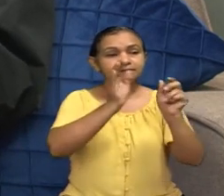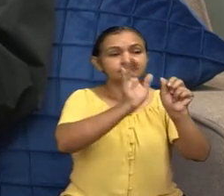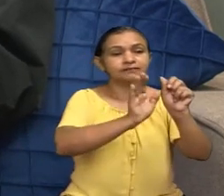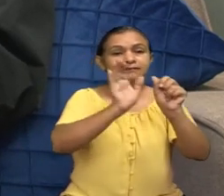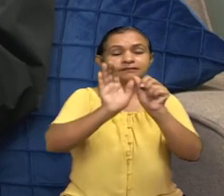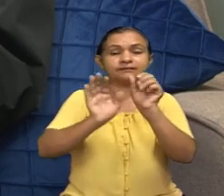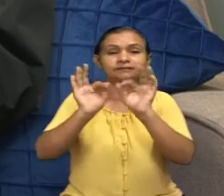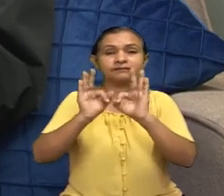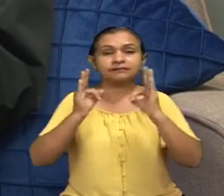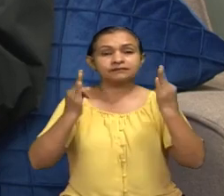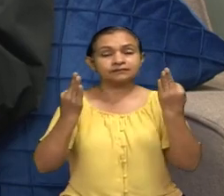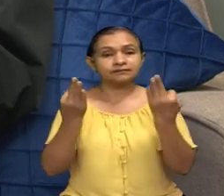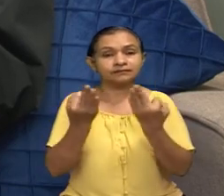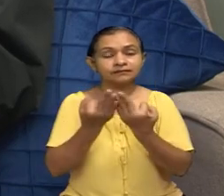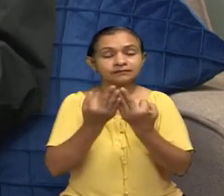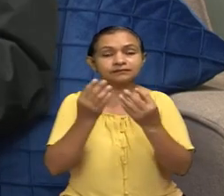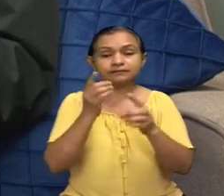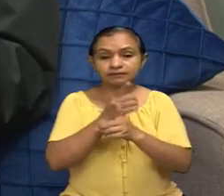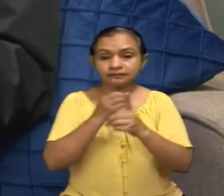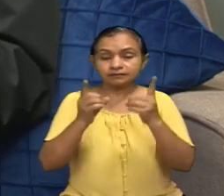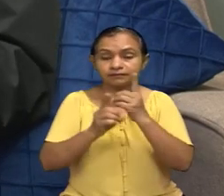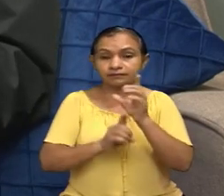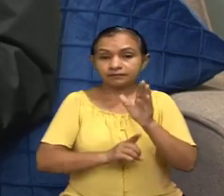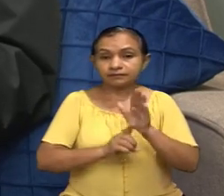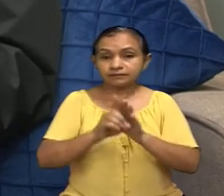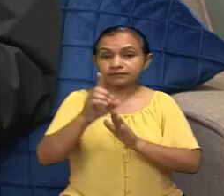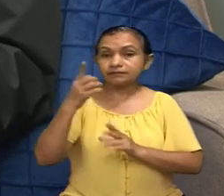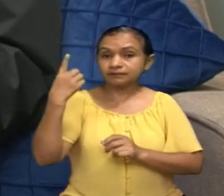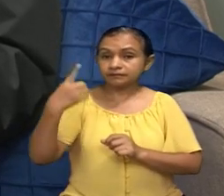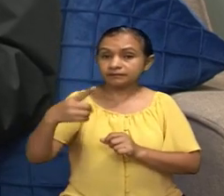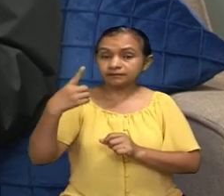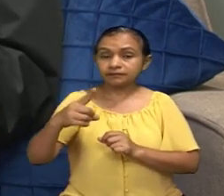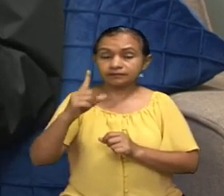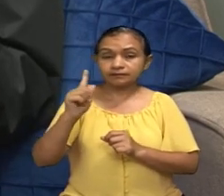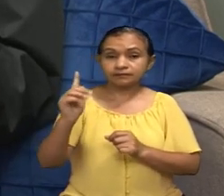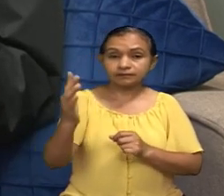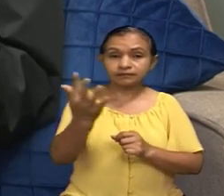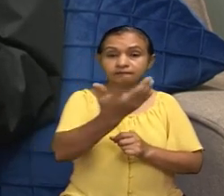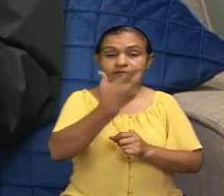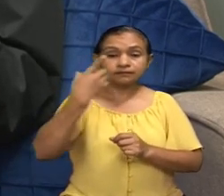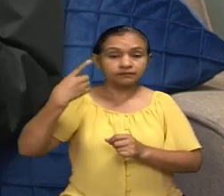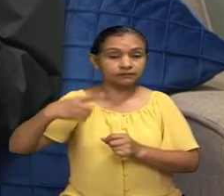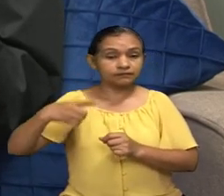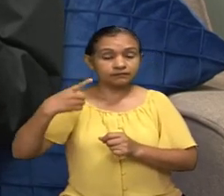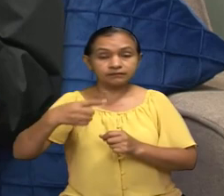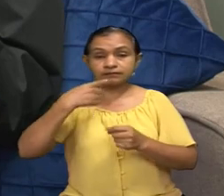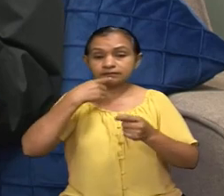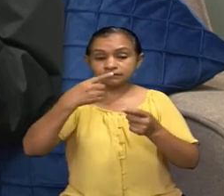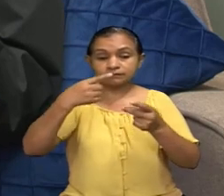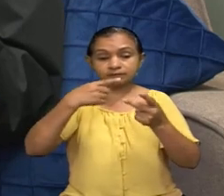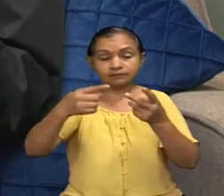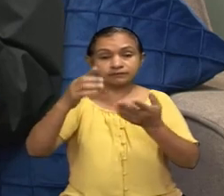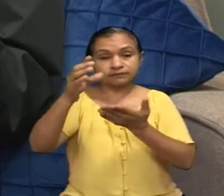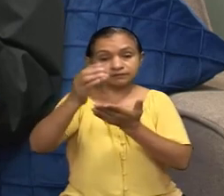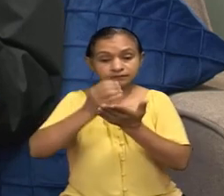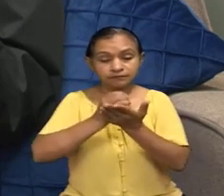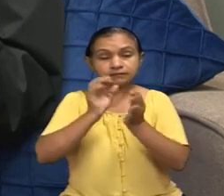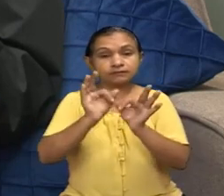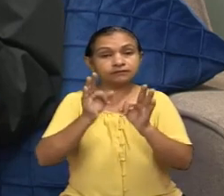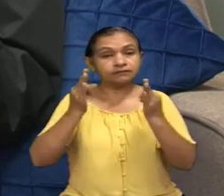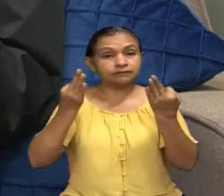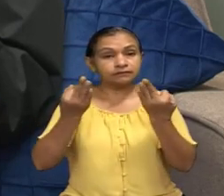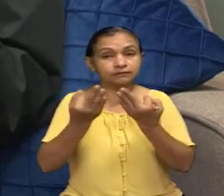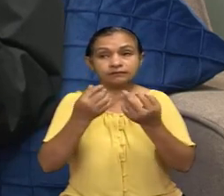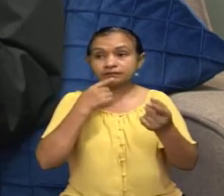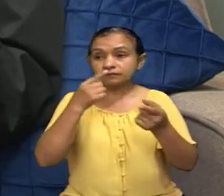debemos de desarrollar esa convivencia, porque todos estos derechos que mencioné, que señala el Código de Familia y que señala